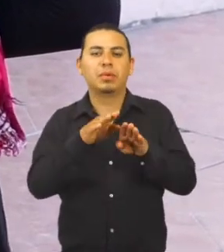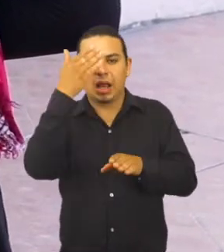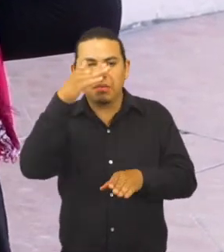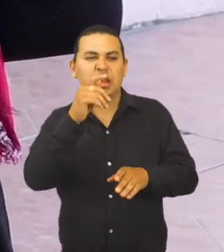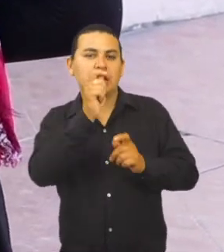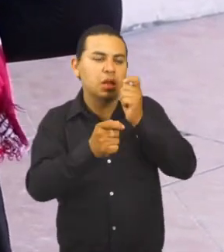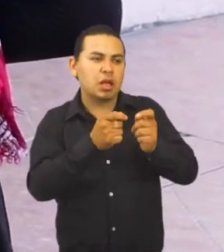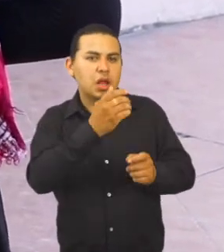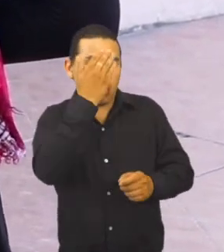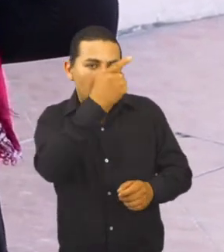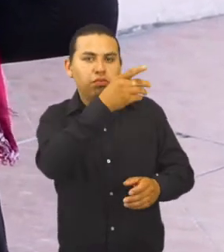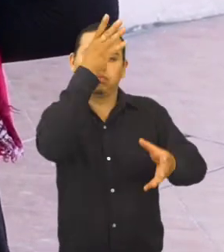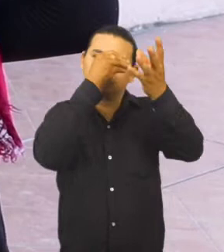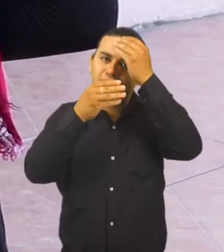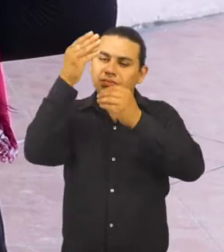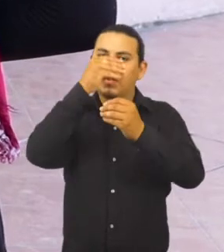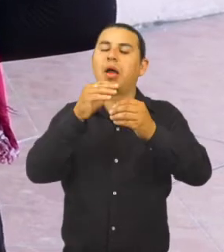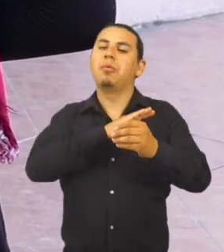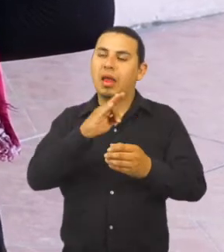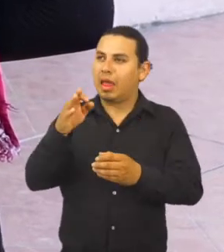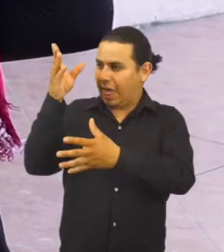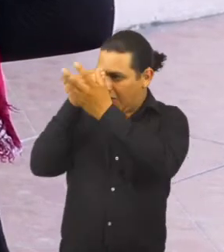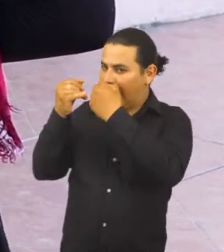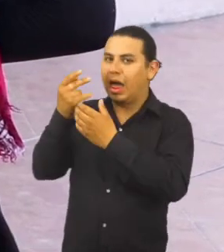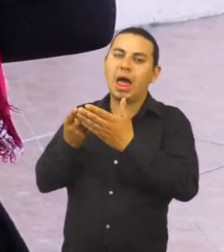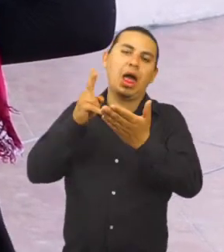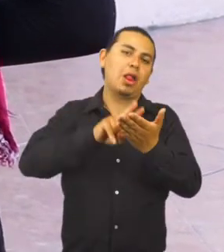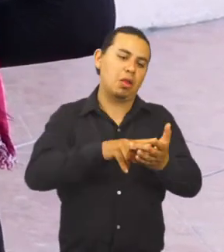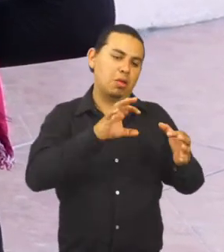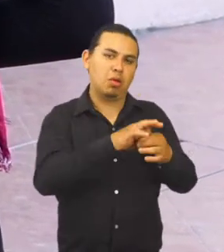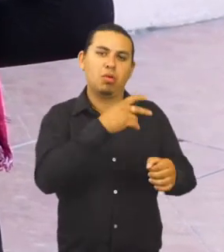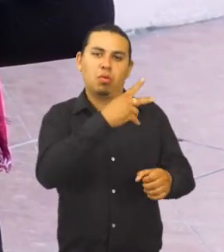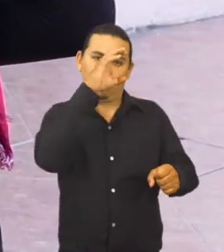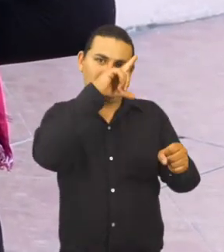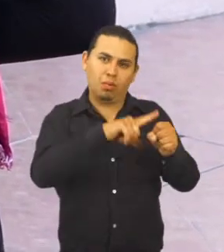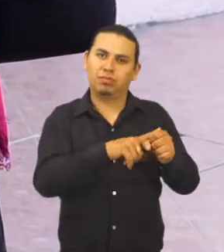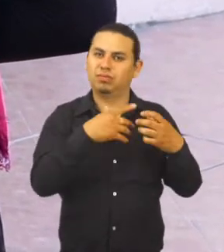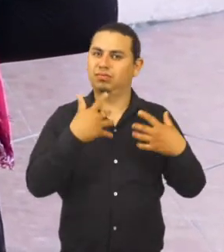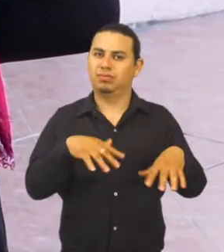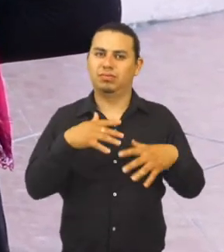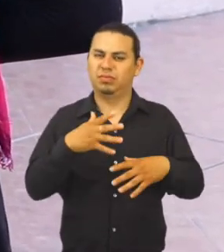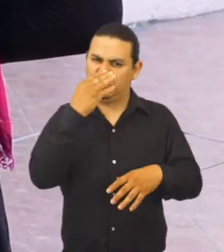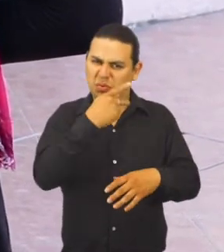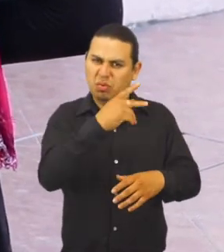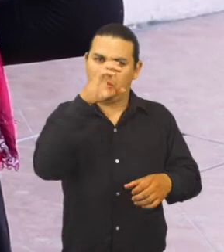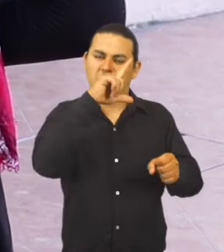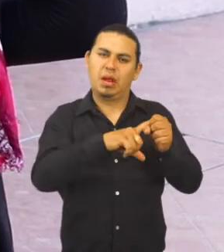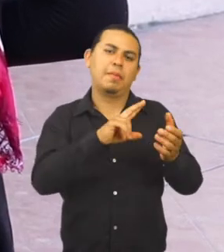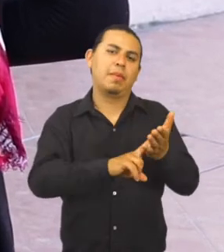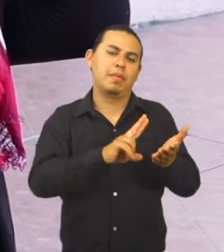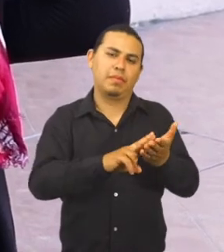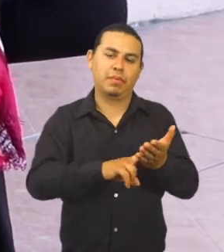conviven saberes, conviven conocimientos diversos y además formas diferentes o